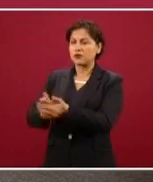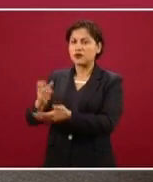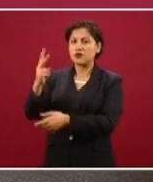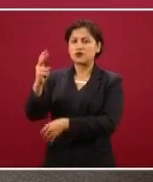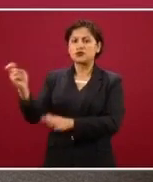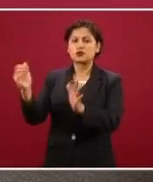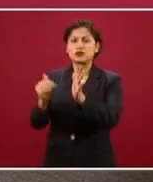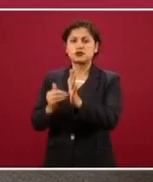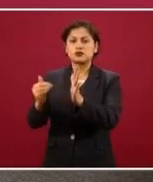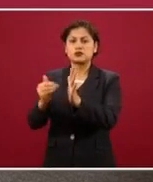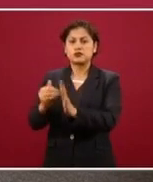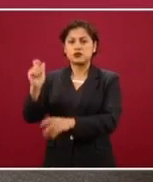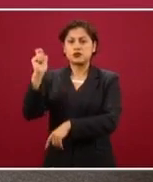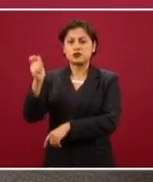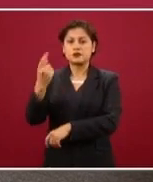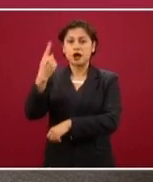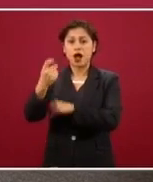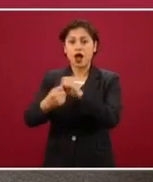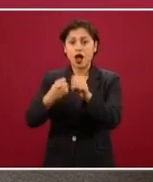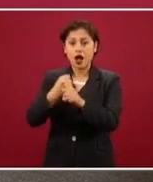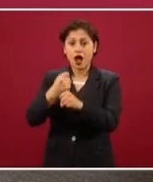año